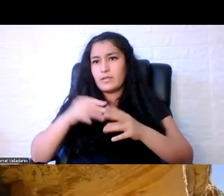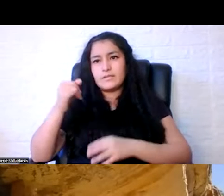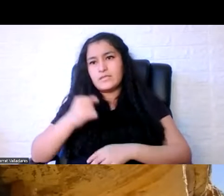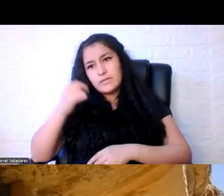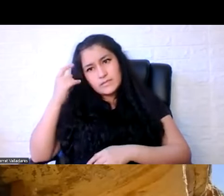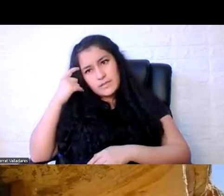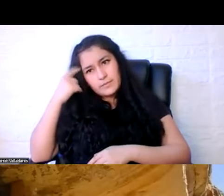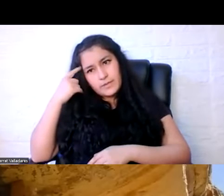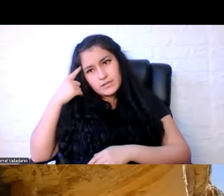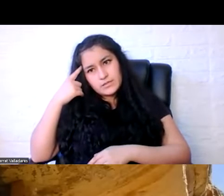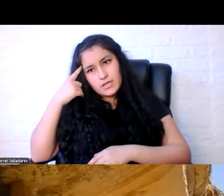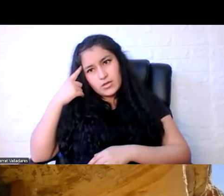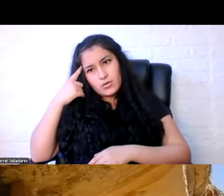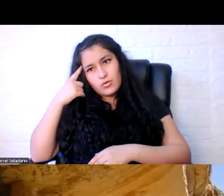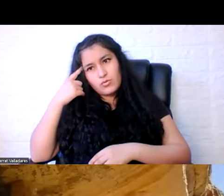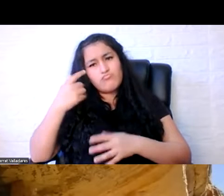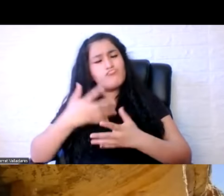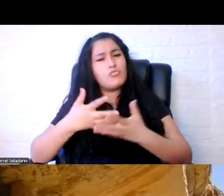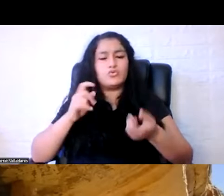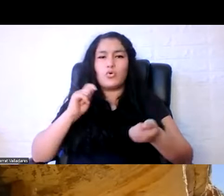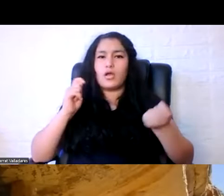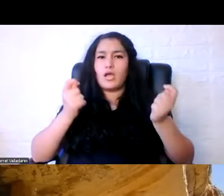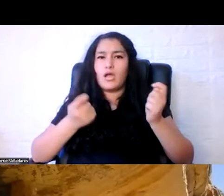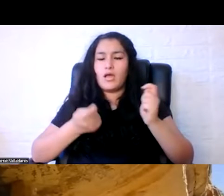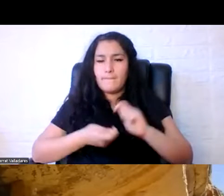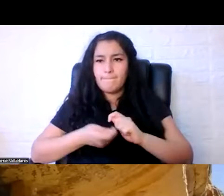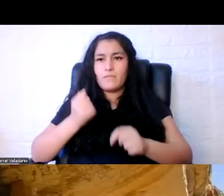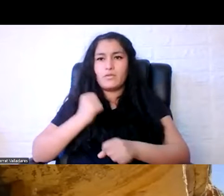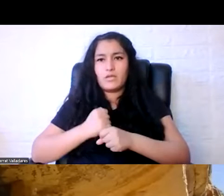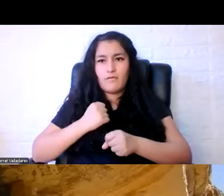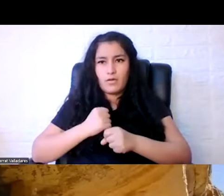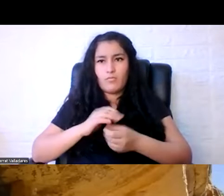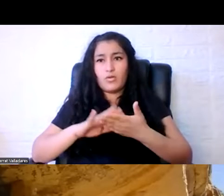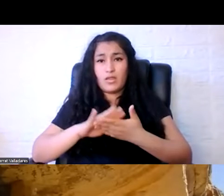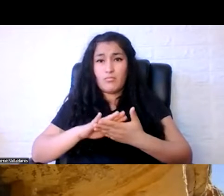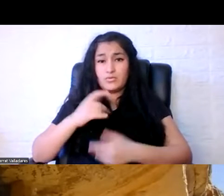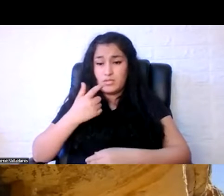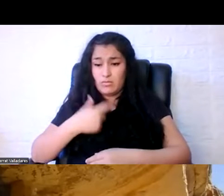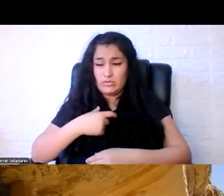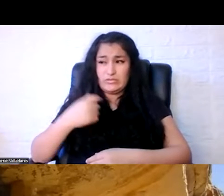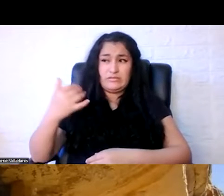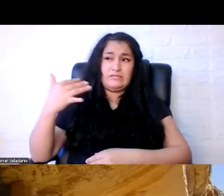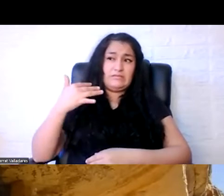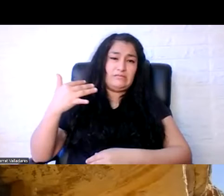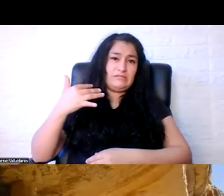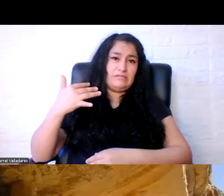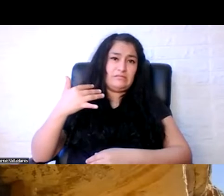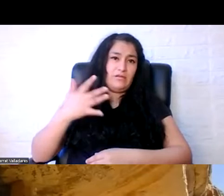relaciona con alta rotación laboral. Esto es las personas, si la persona percibe estigma, se va. Pero en este caso fue al